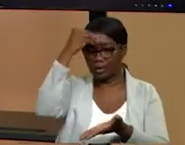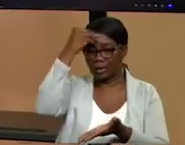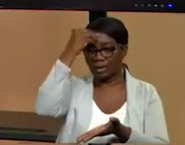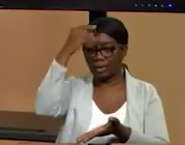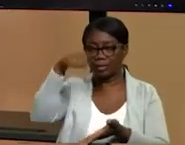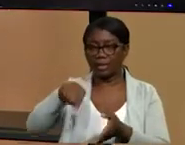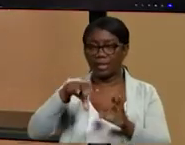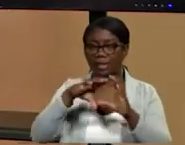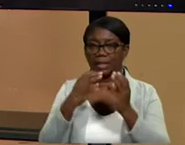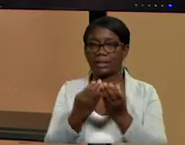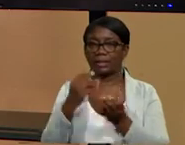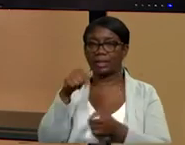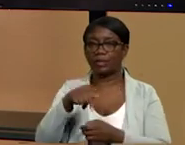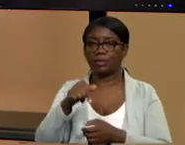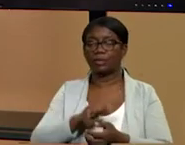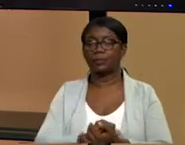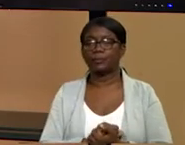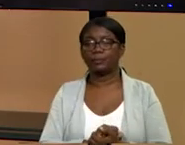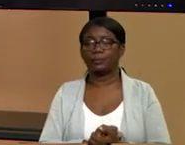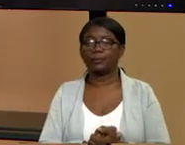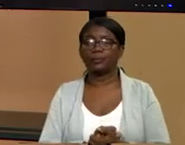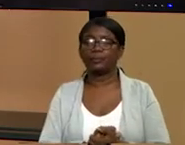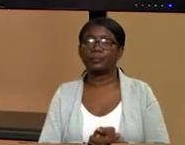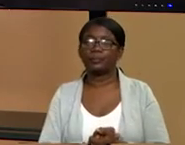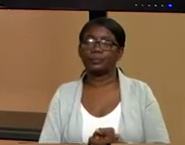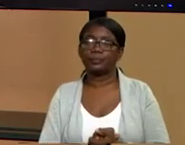clase del día de hoy.